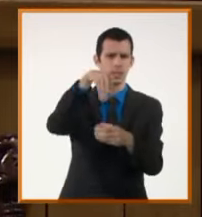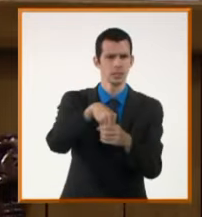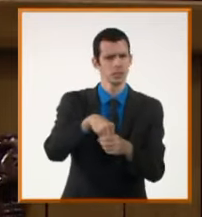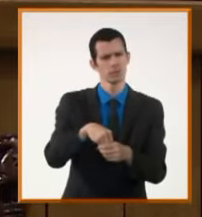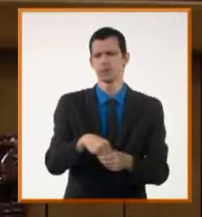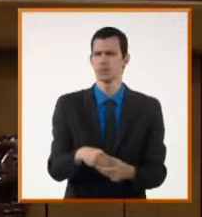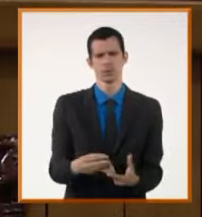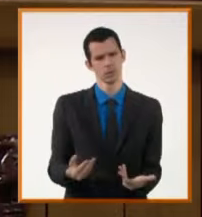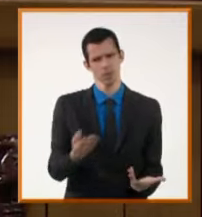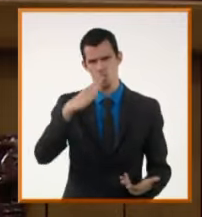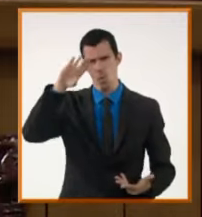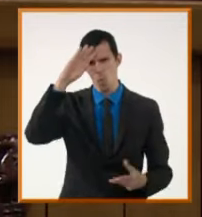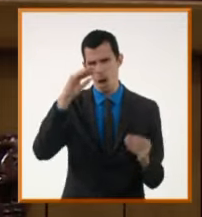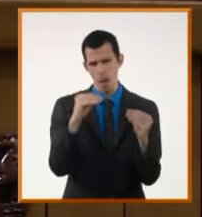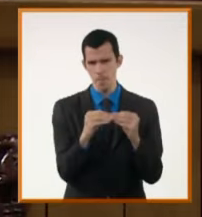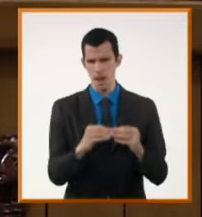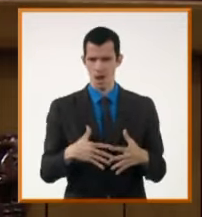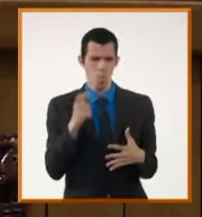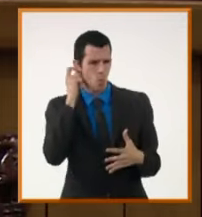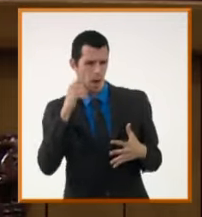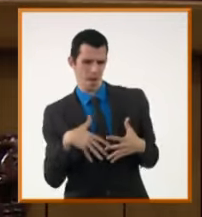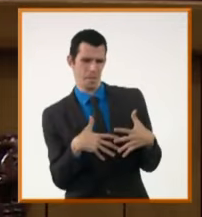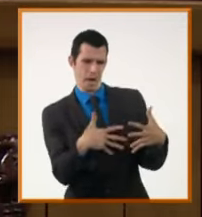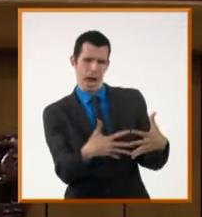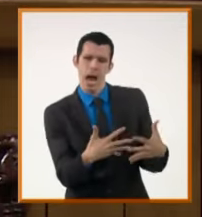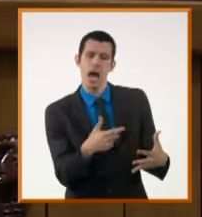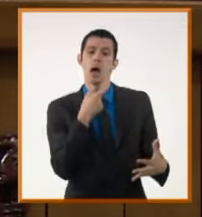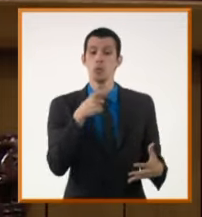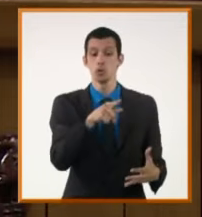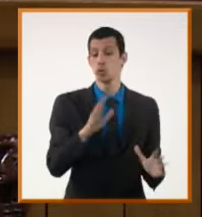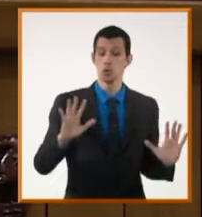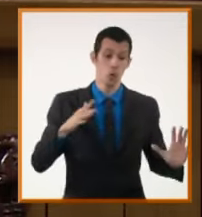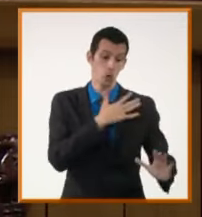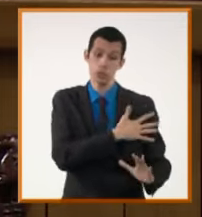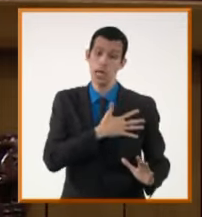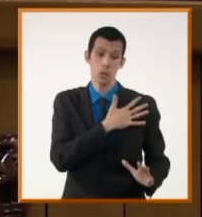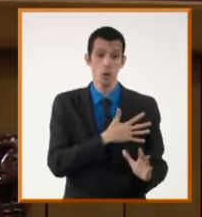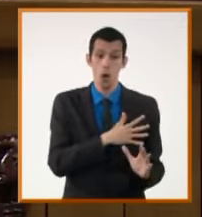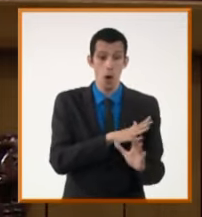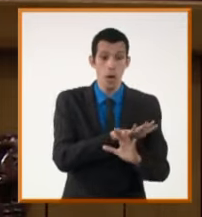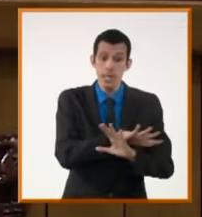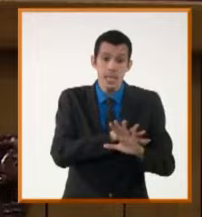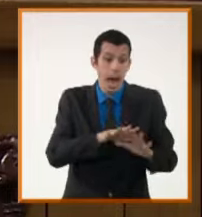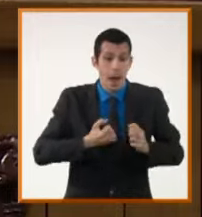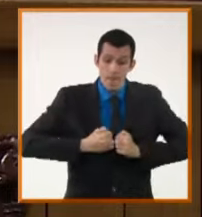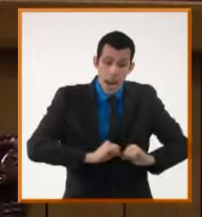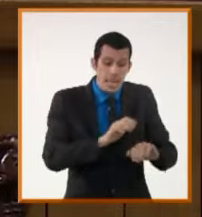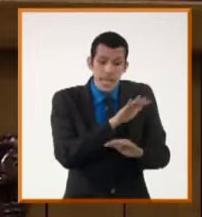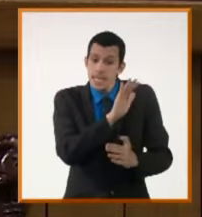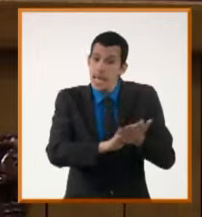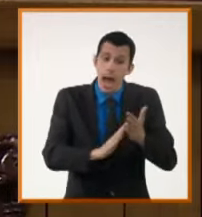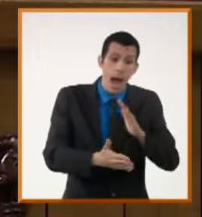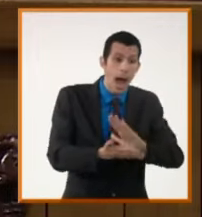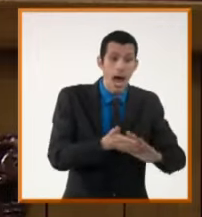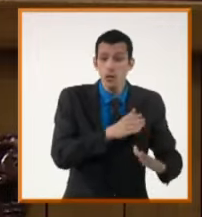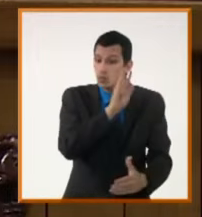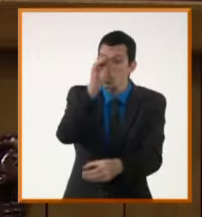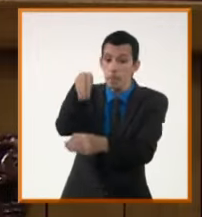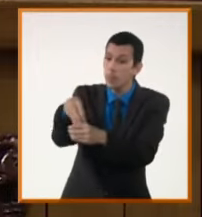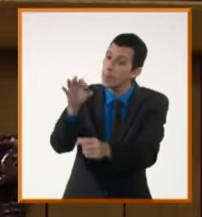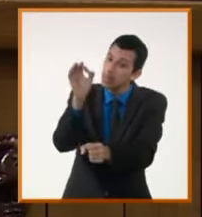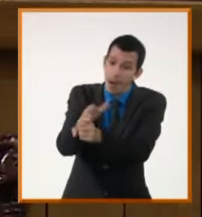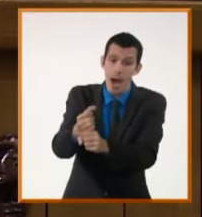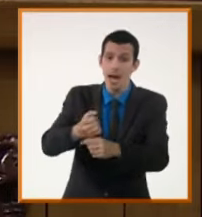que se amenace que si no sigue trabajando va a perder el empleo, o personas que trabajan una cantidad de